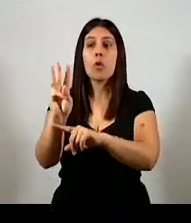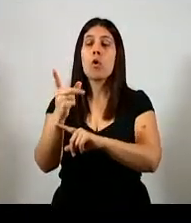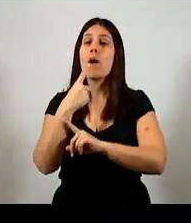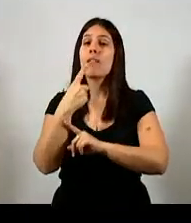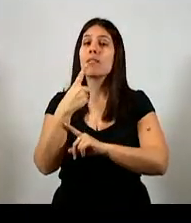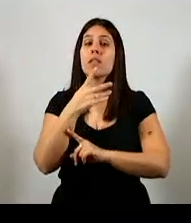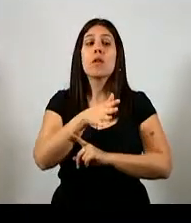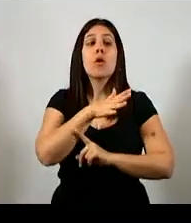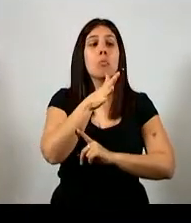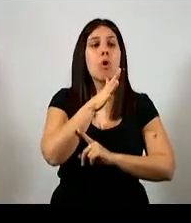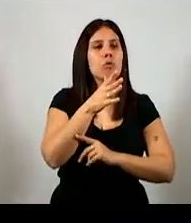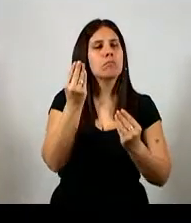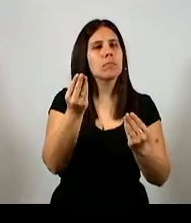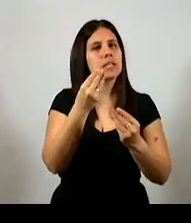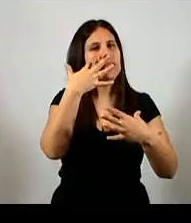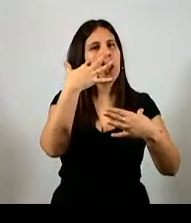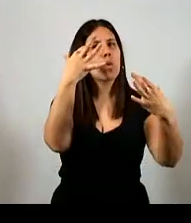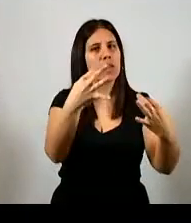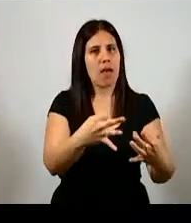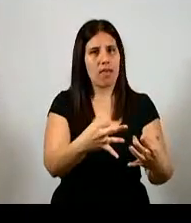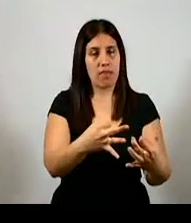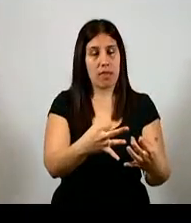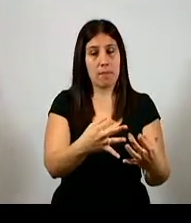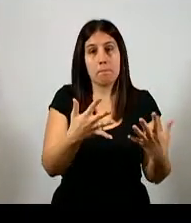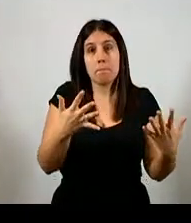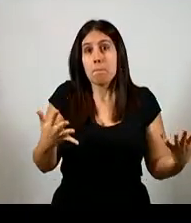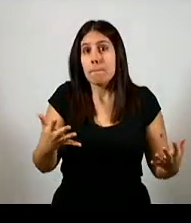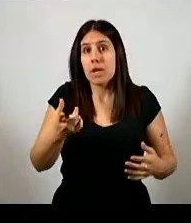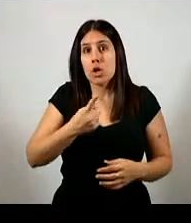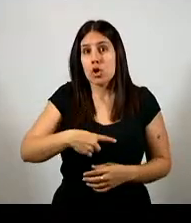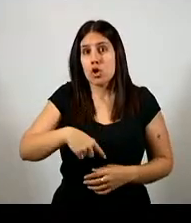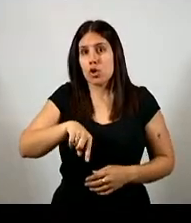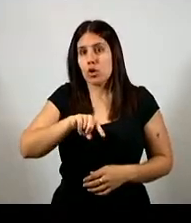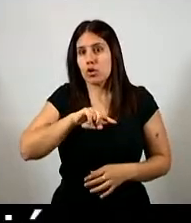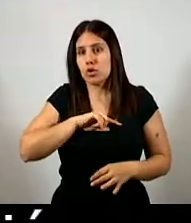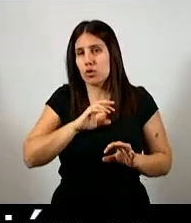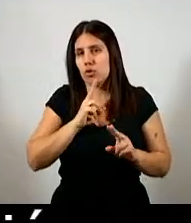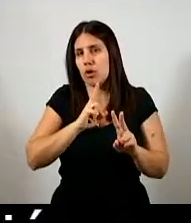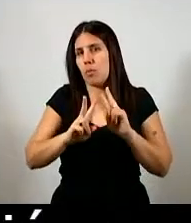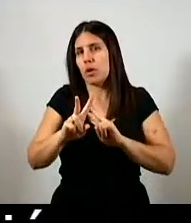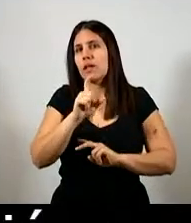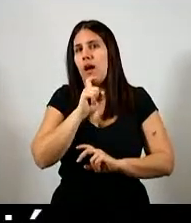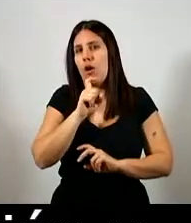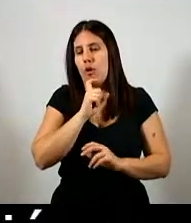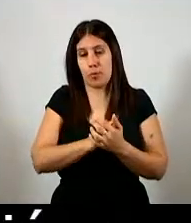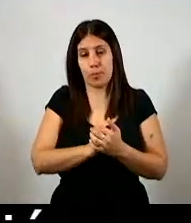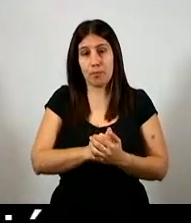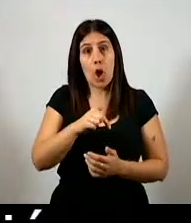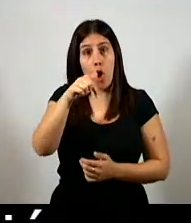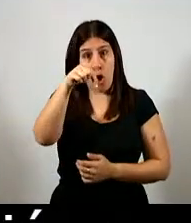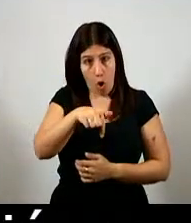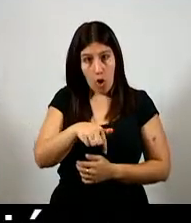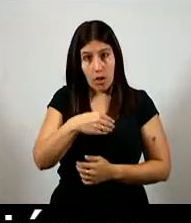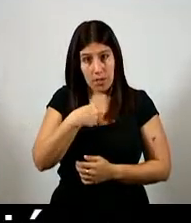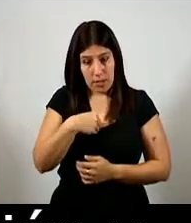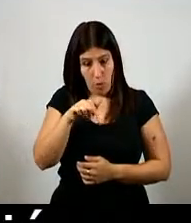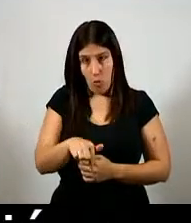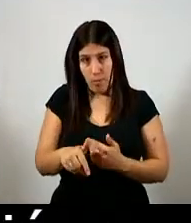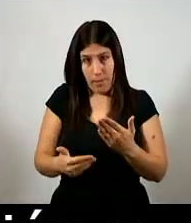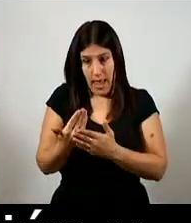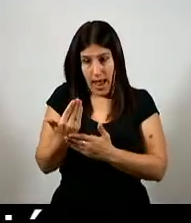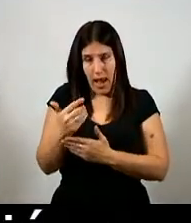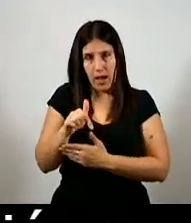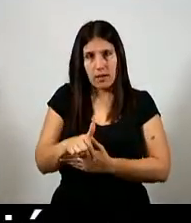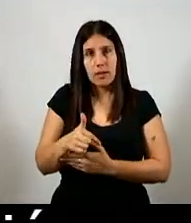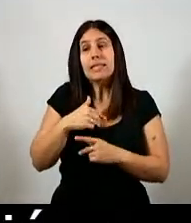para esta decisión y nosotros respondemos a ello de la siguiente manera. Hoy mismo, en esta misma mañana,